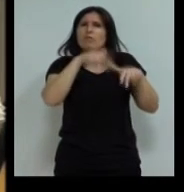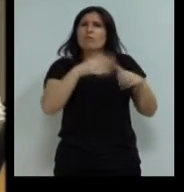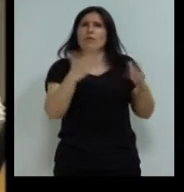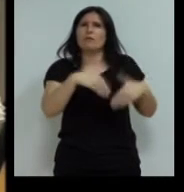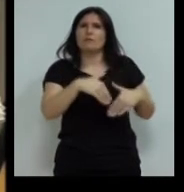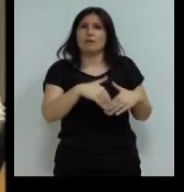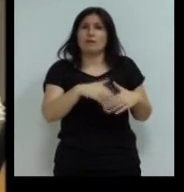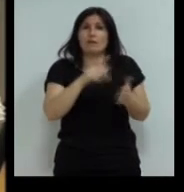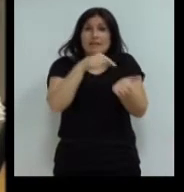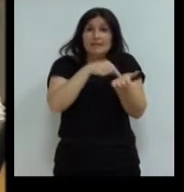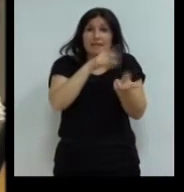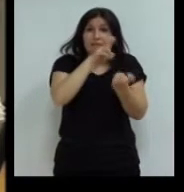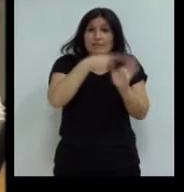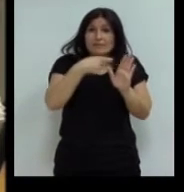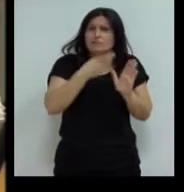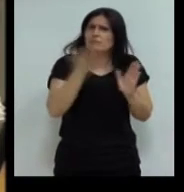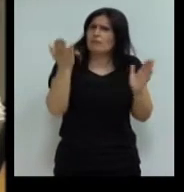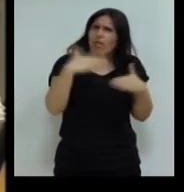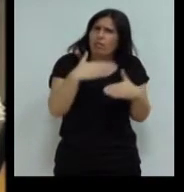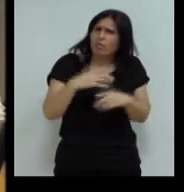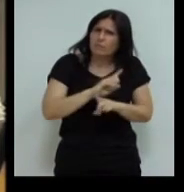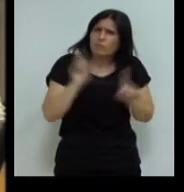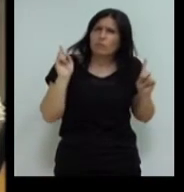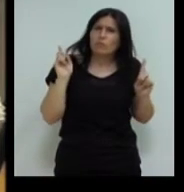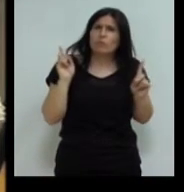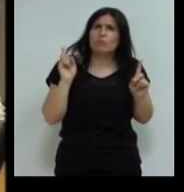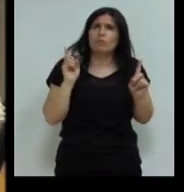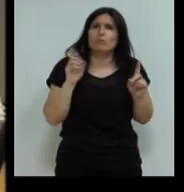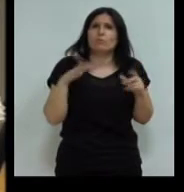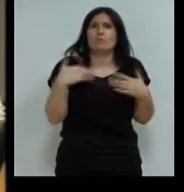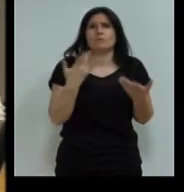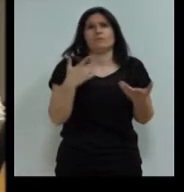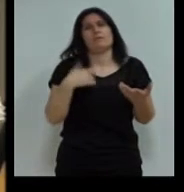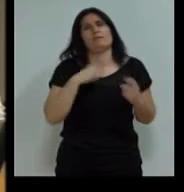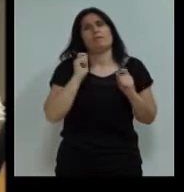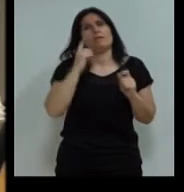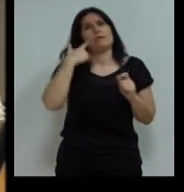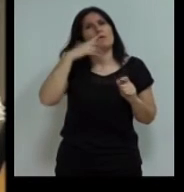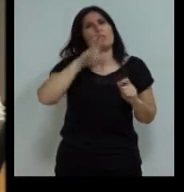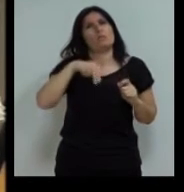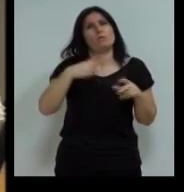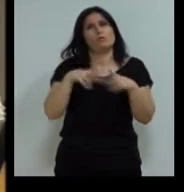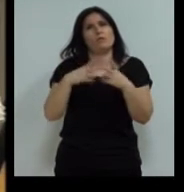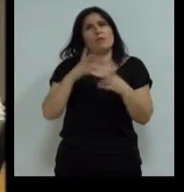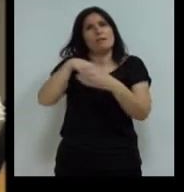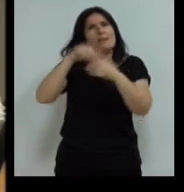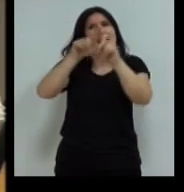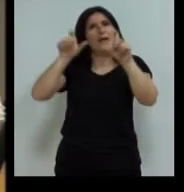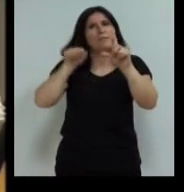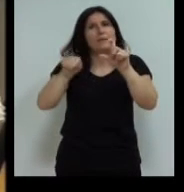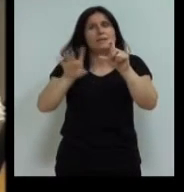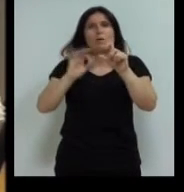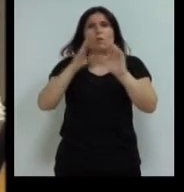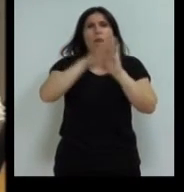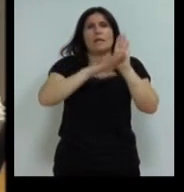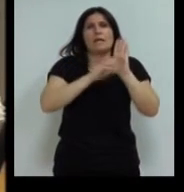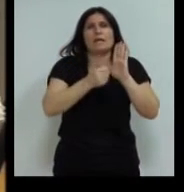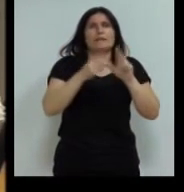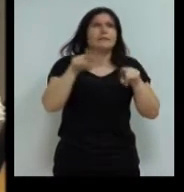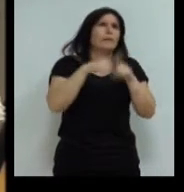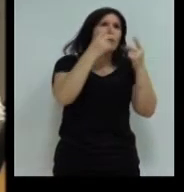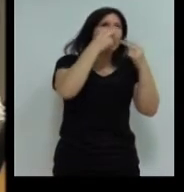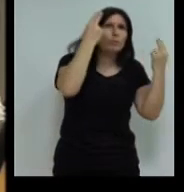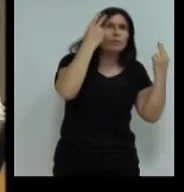o sea, mire, ¿qué trabajo le cuesta decirle a un reconocimiento social a la empresa, al canal de televisión, que sea público o